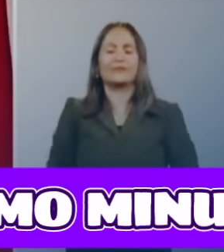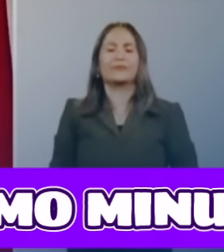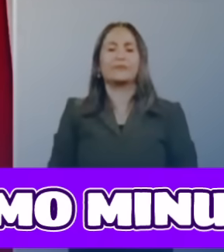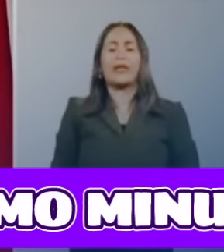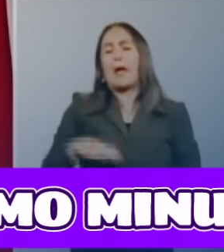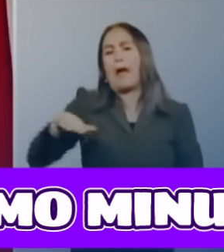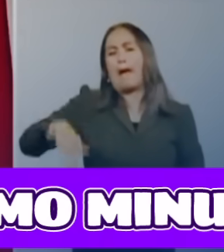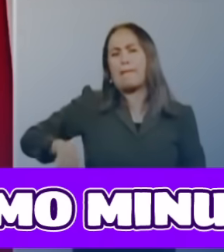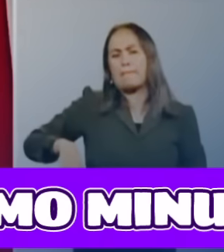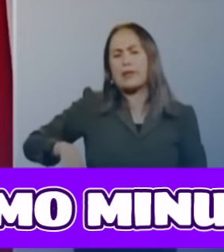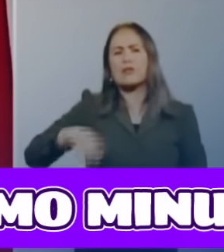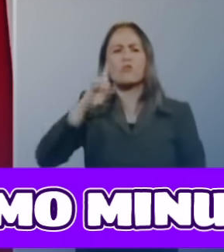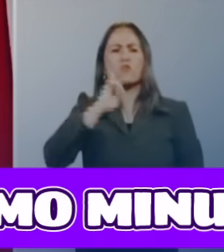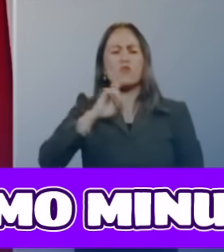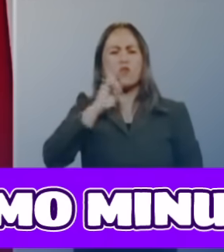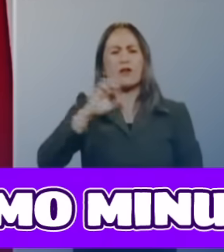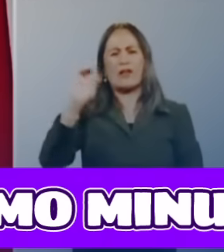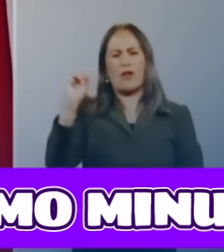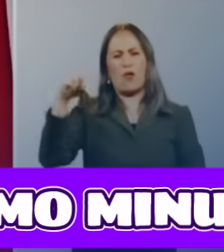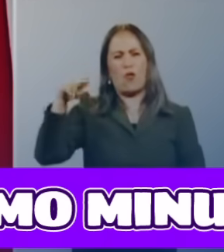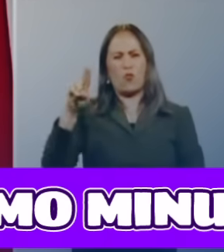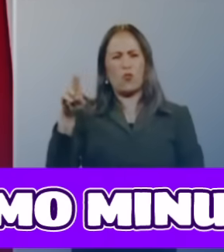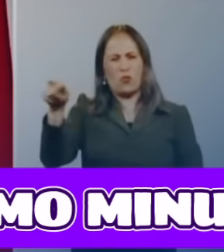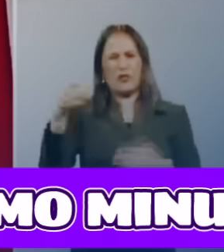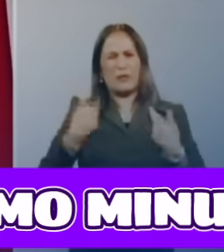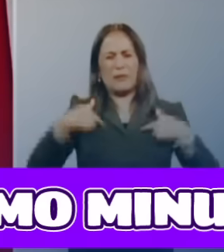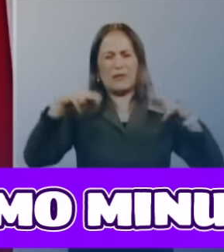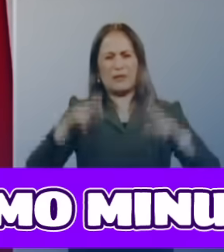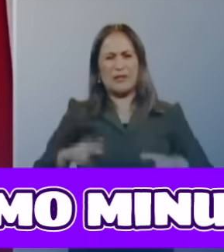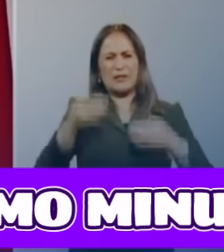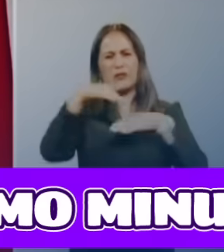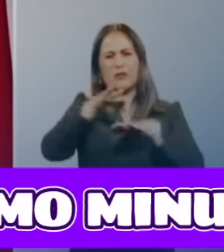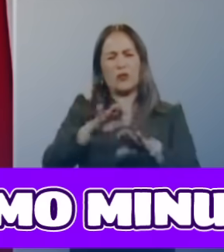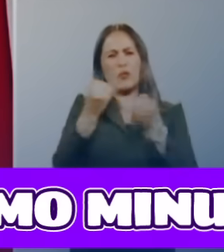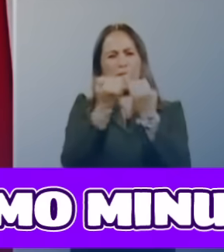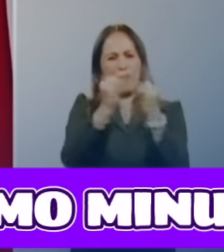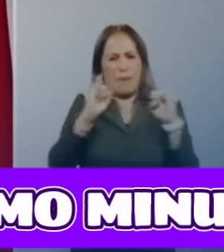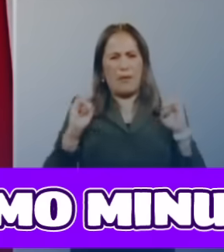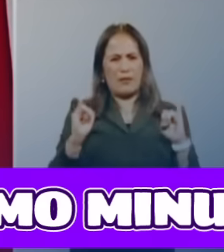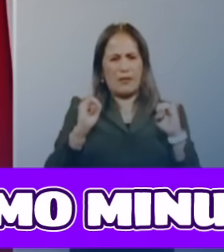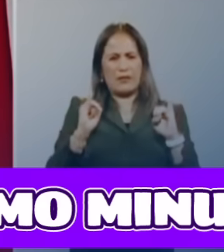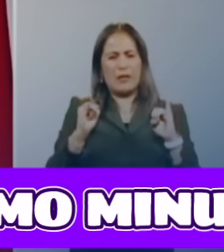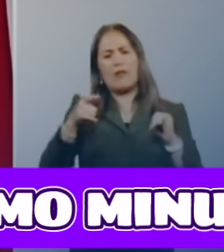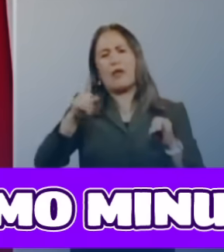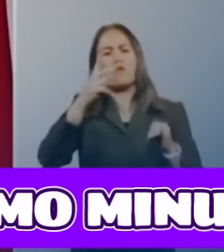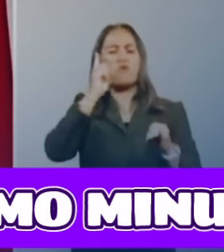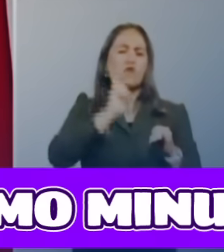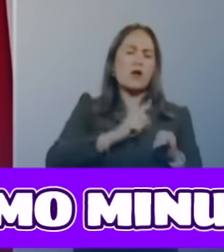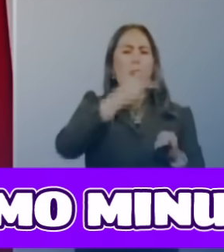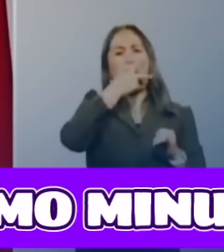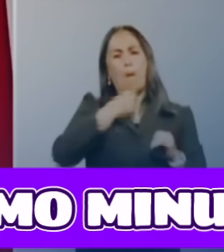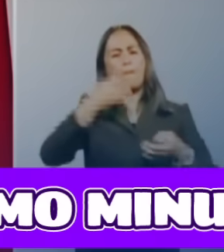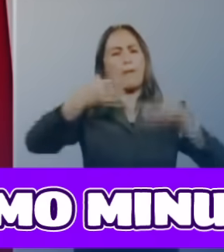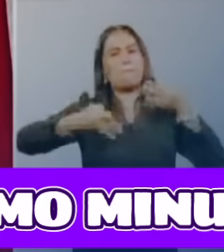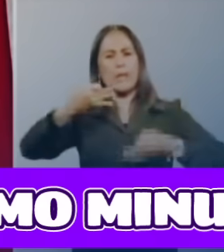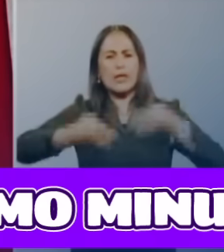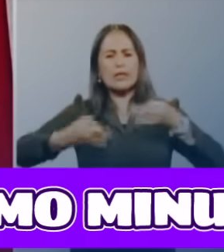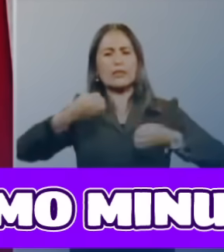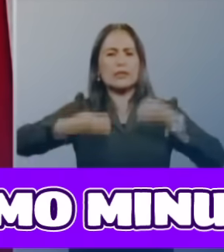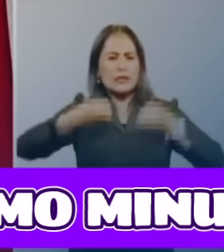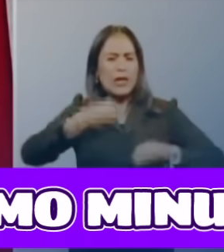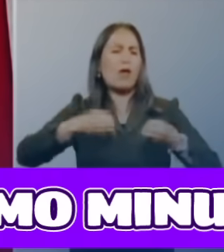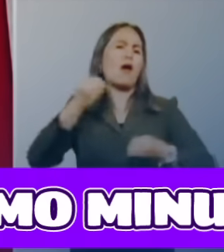Recientemente, la Relatora Especial de Naciones Unidas sobre la Independencia de los Magistrados y Abogados, que también